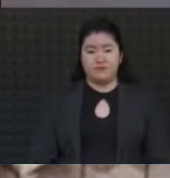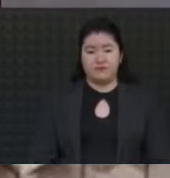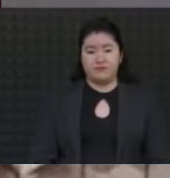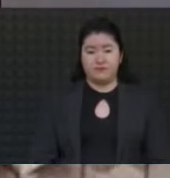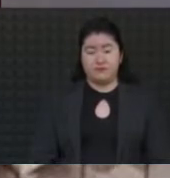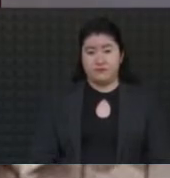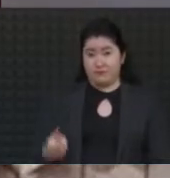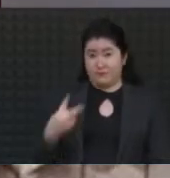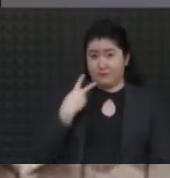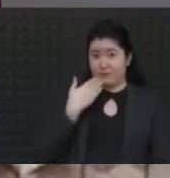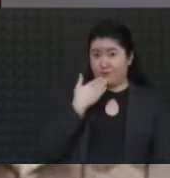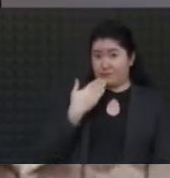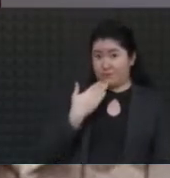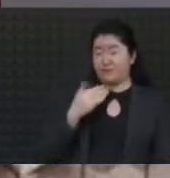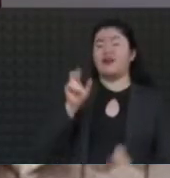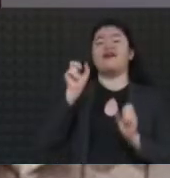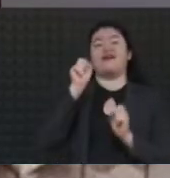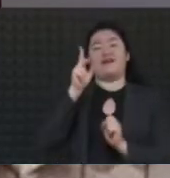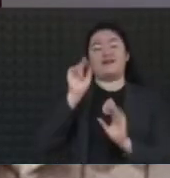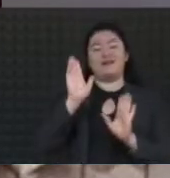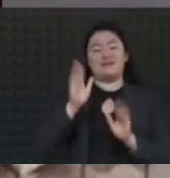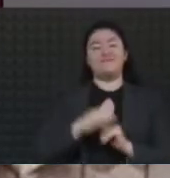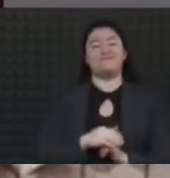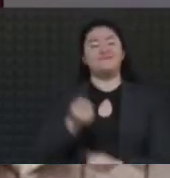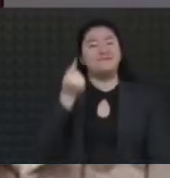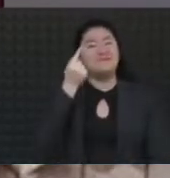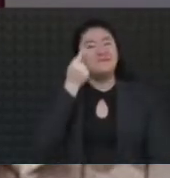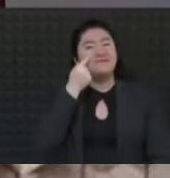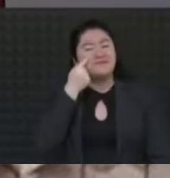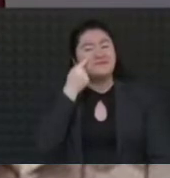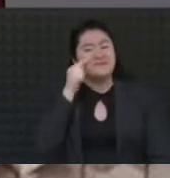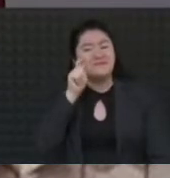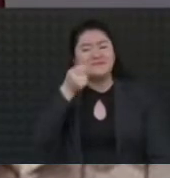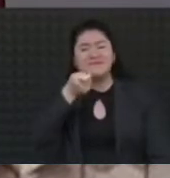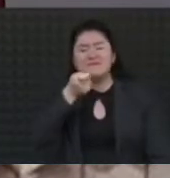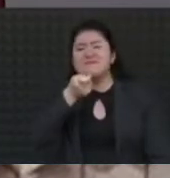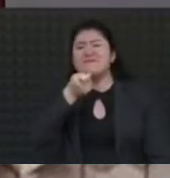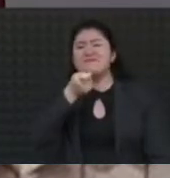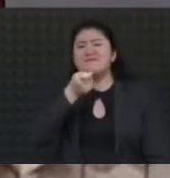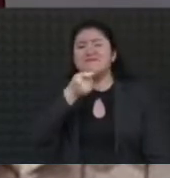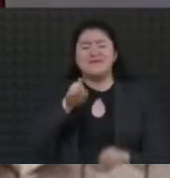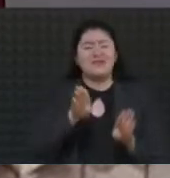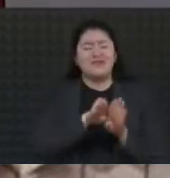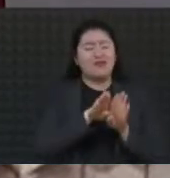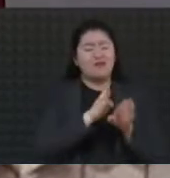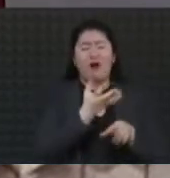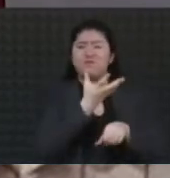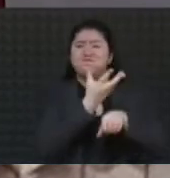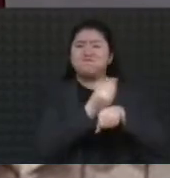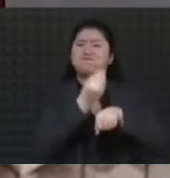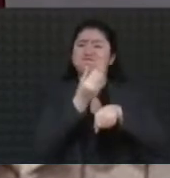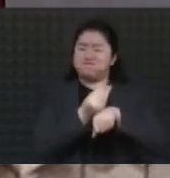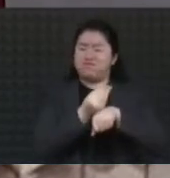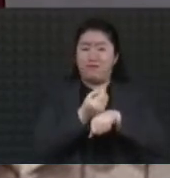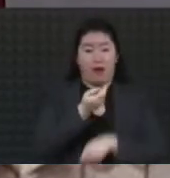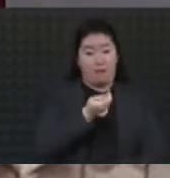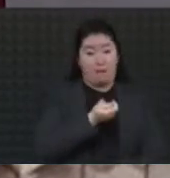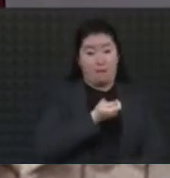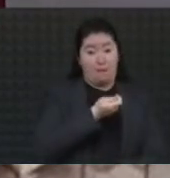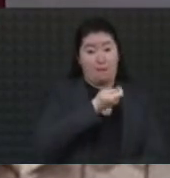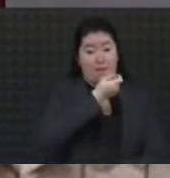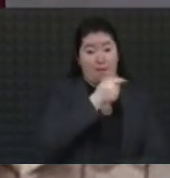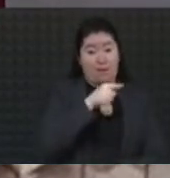Ah, sí me están viendo en la transmisión. Ok. Entonces, a ver, básicamente, ¿en qué consiste el reforzamiento? Primero, la colocación